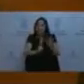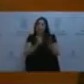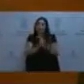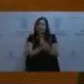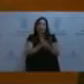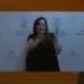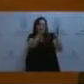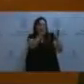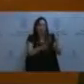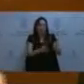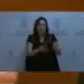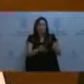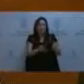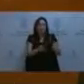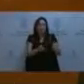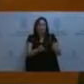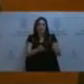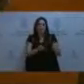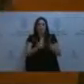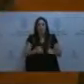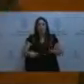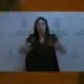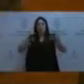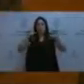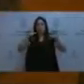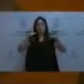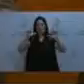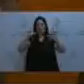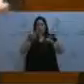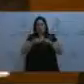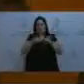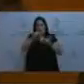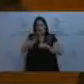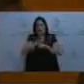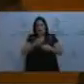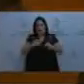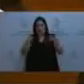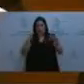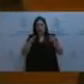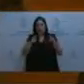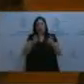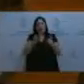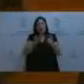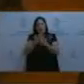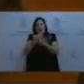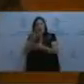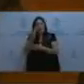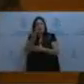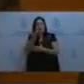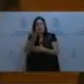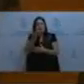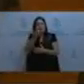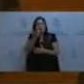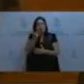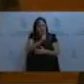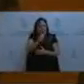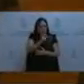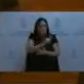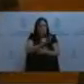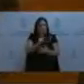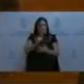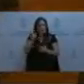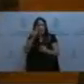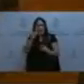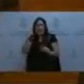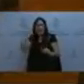ojo del huracán político del Parlamento. Avanzan los días, los meses, incluso los años, sin que las